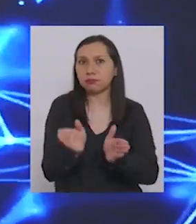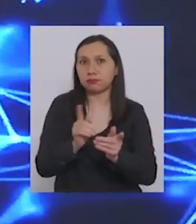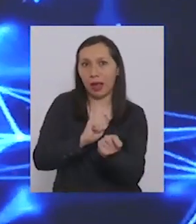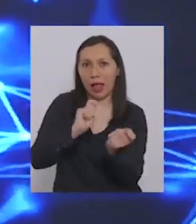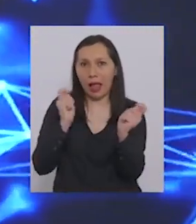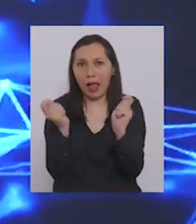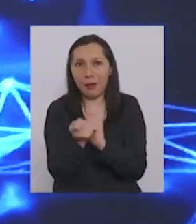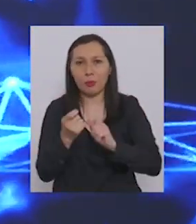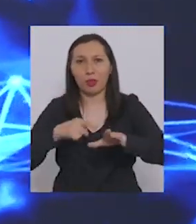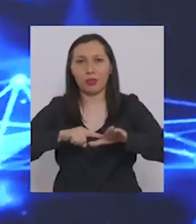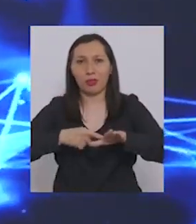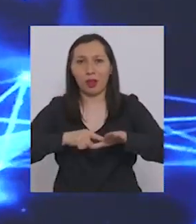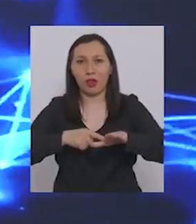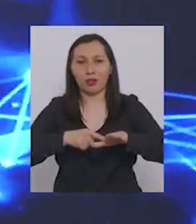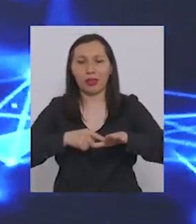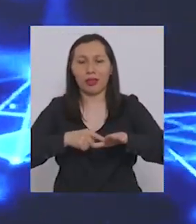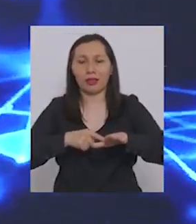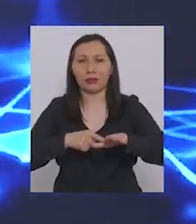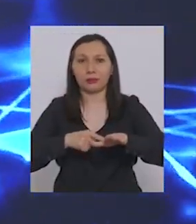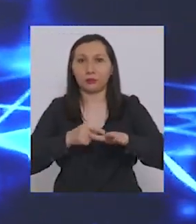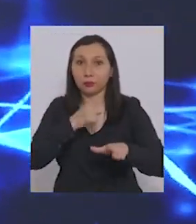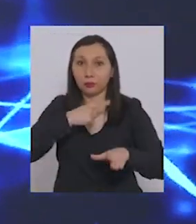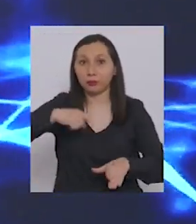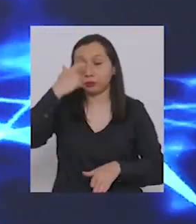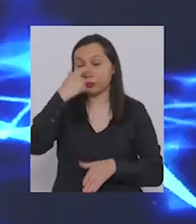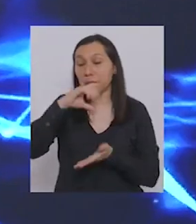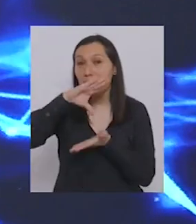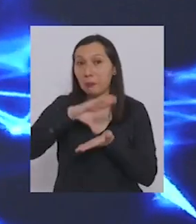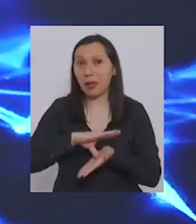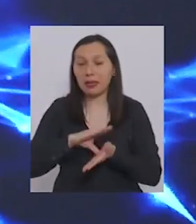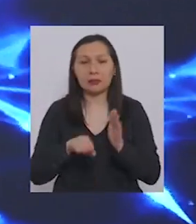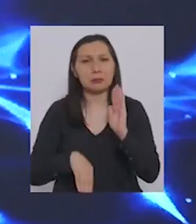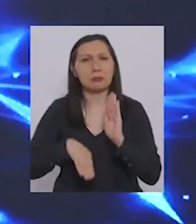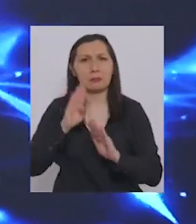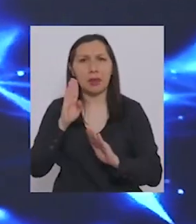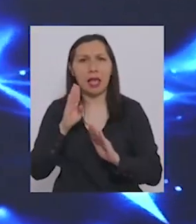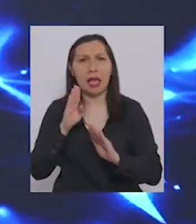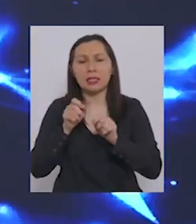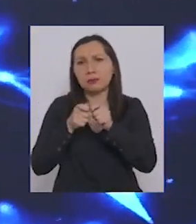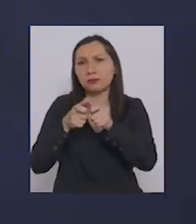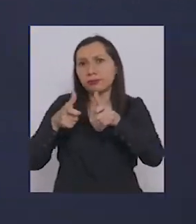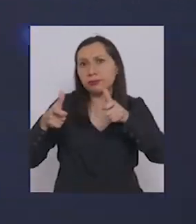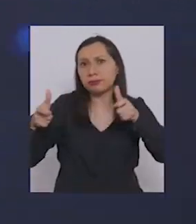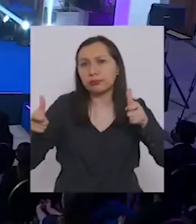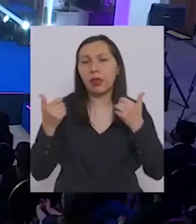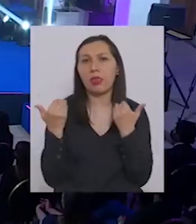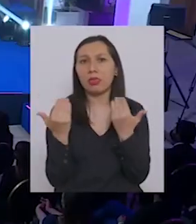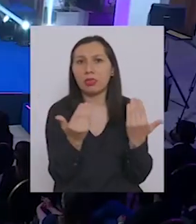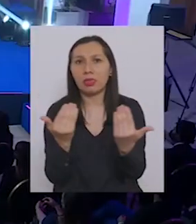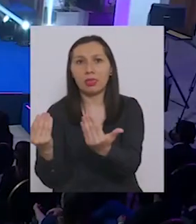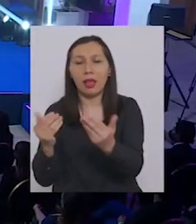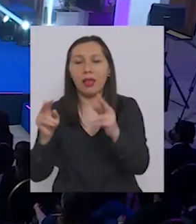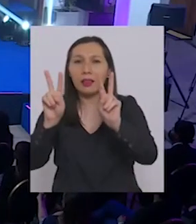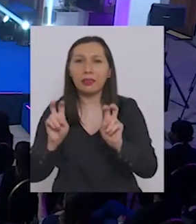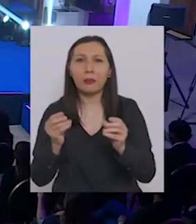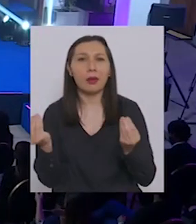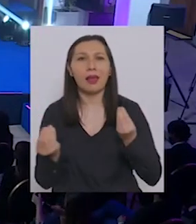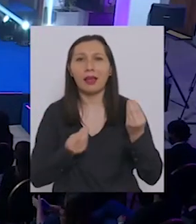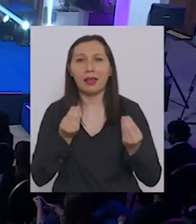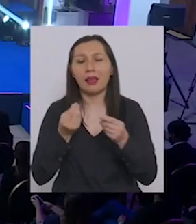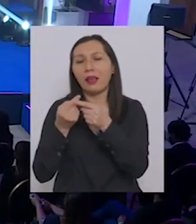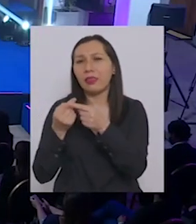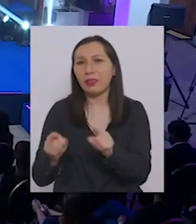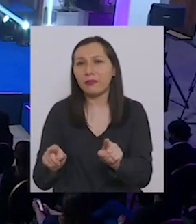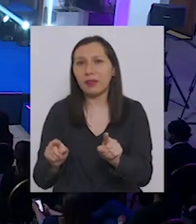cambio tecnológico y somos el país que más espectro ha asignado a las